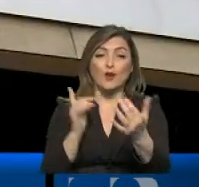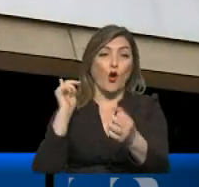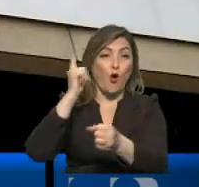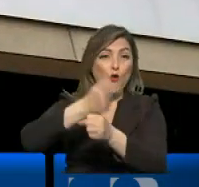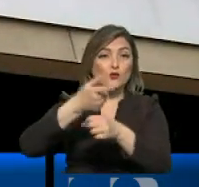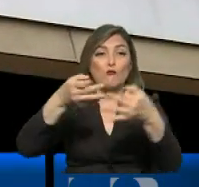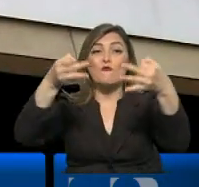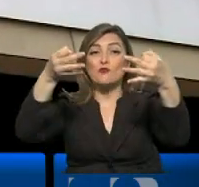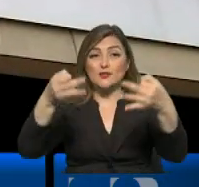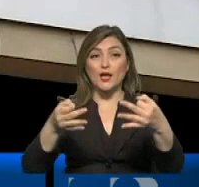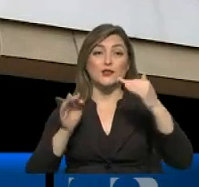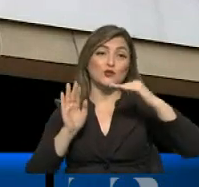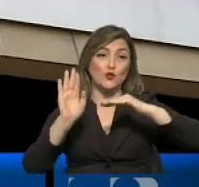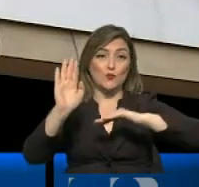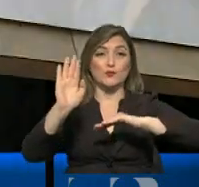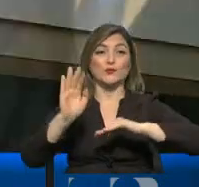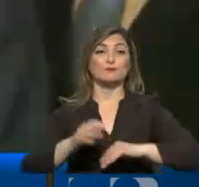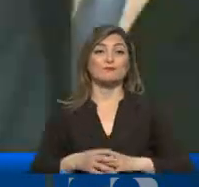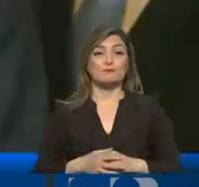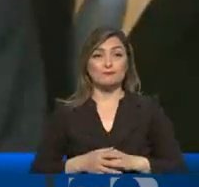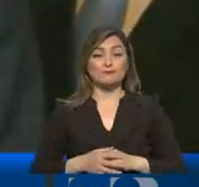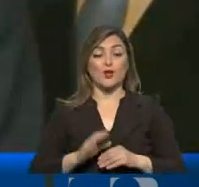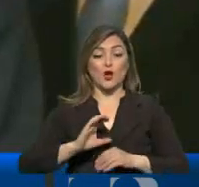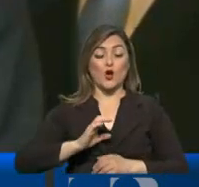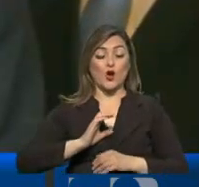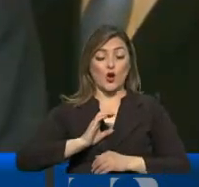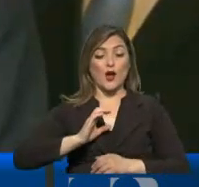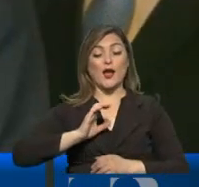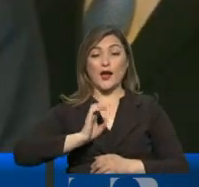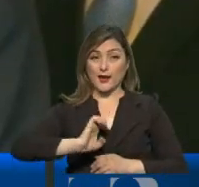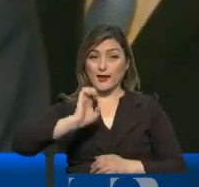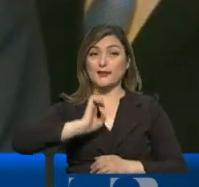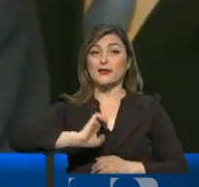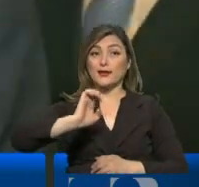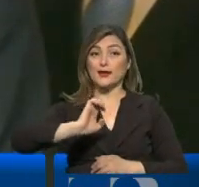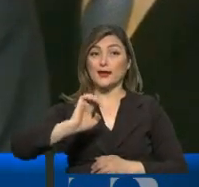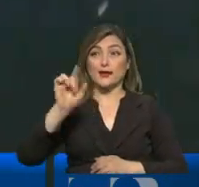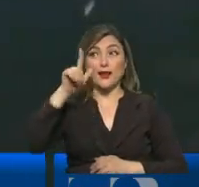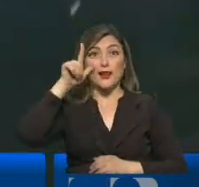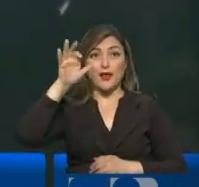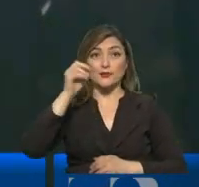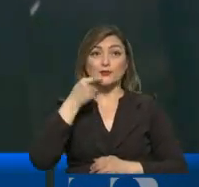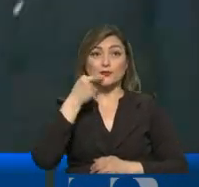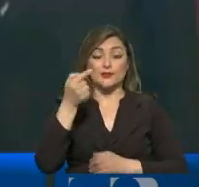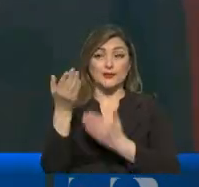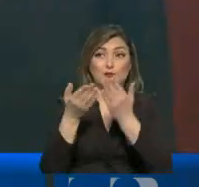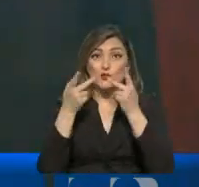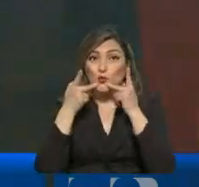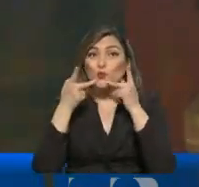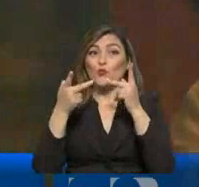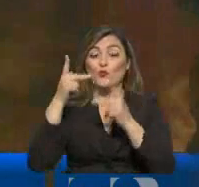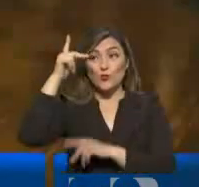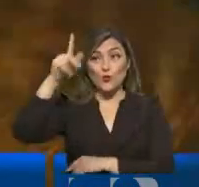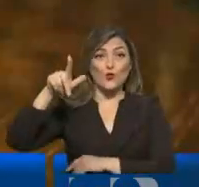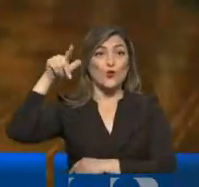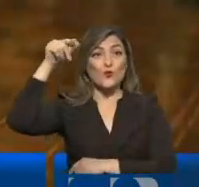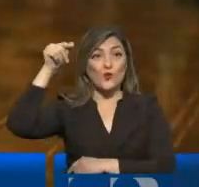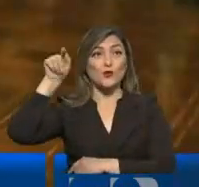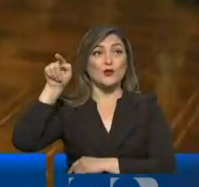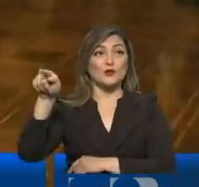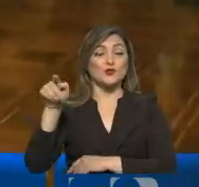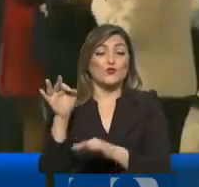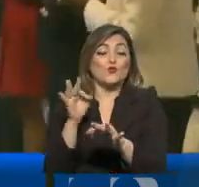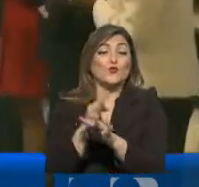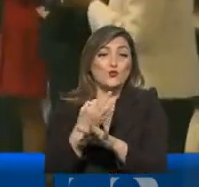que oficialice su nombramiento. El Código de Ética del Gobierno de Guillermo Lazo establece que los servidores públicos del gobierno realizarán